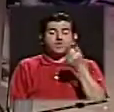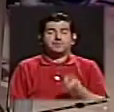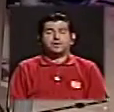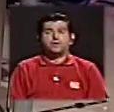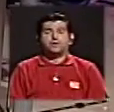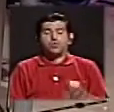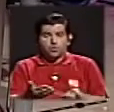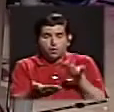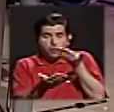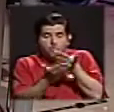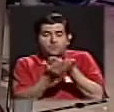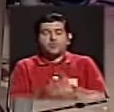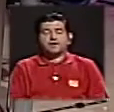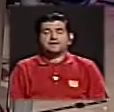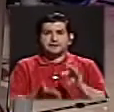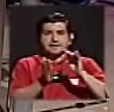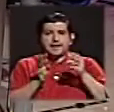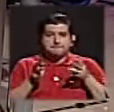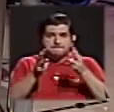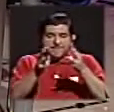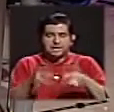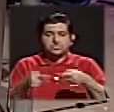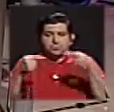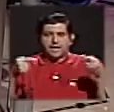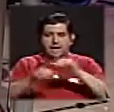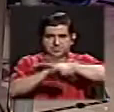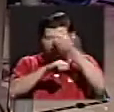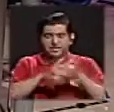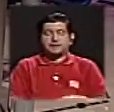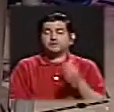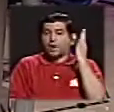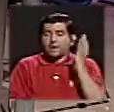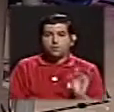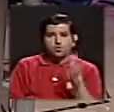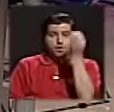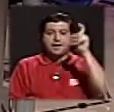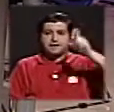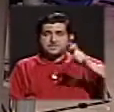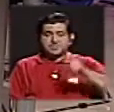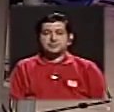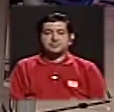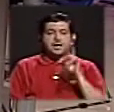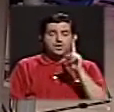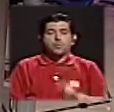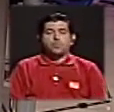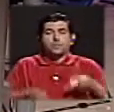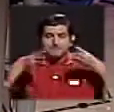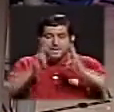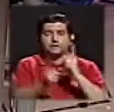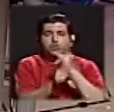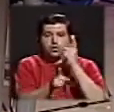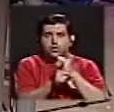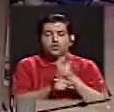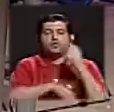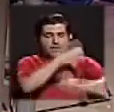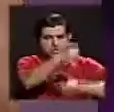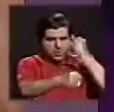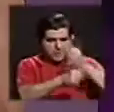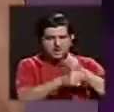oferta anticonceptiva, especialmente para las mujeres jóvenes, que necesitan un anticonceptivo adecuado para la